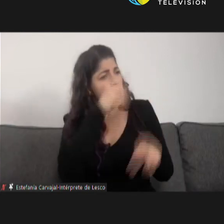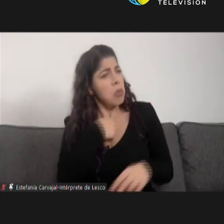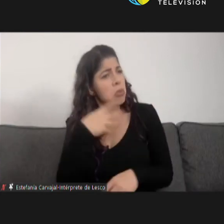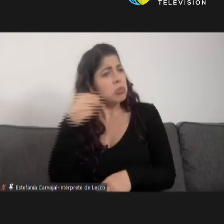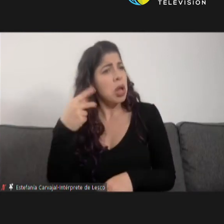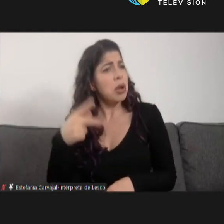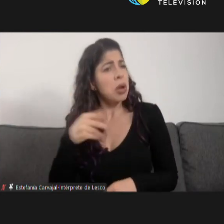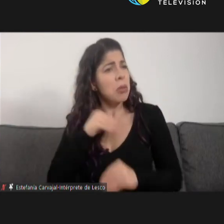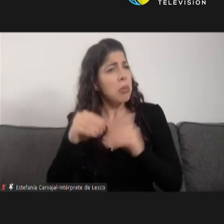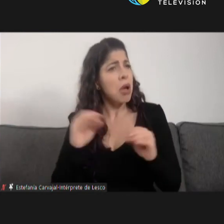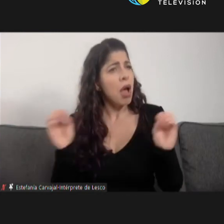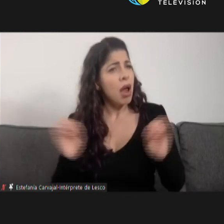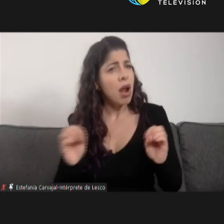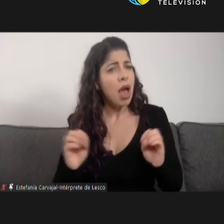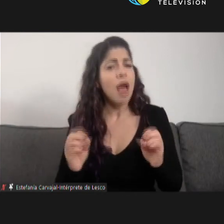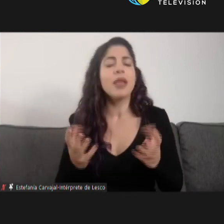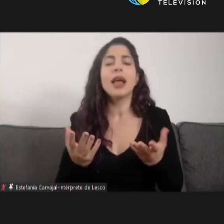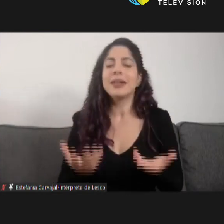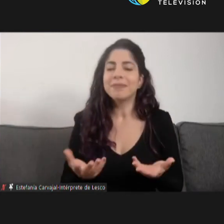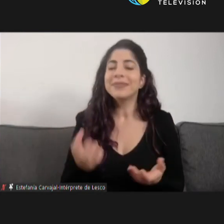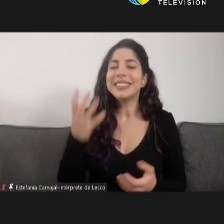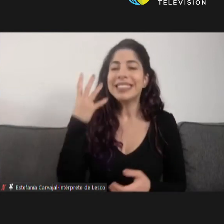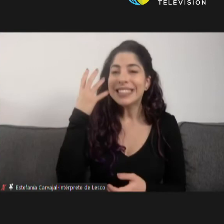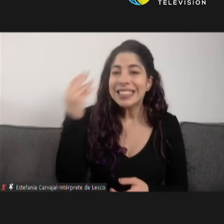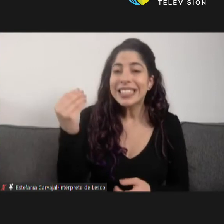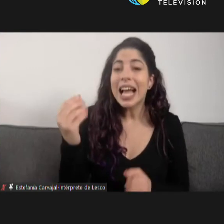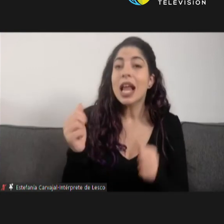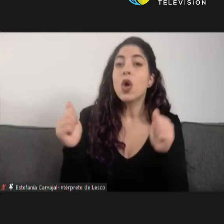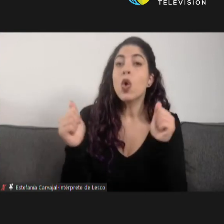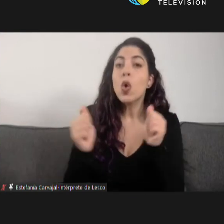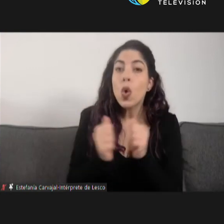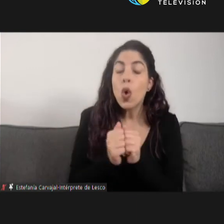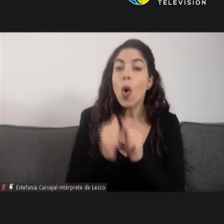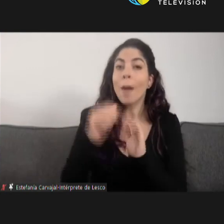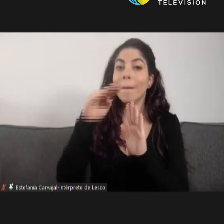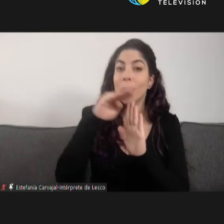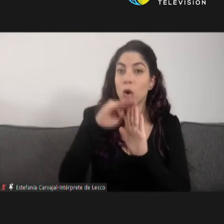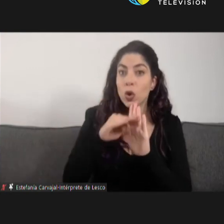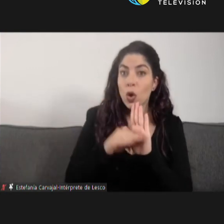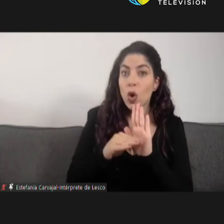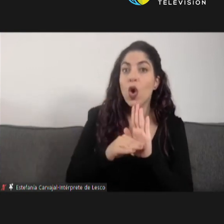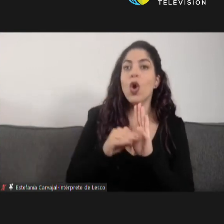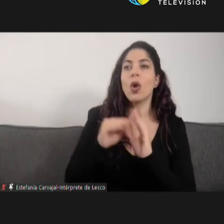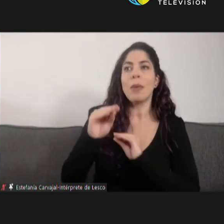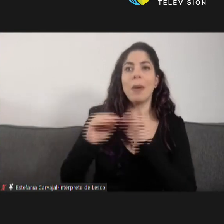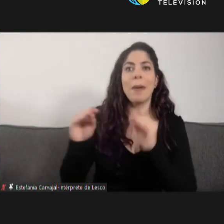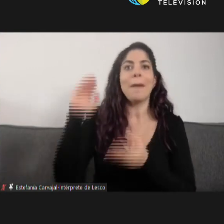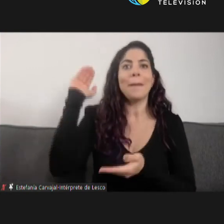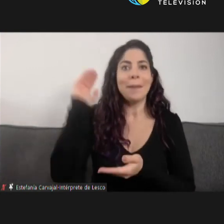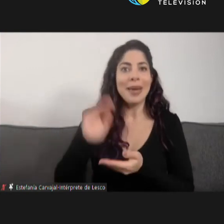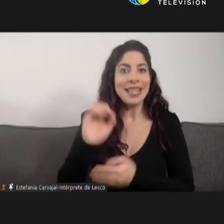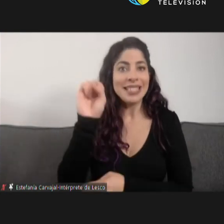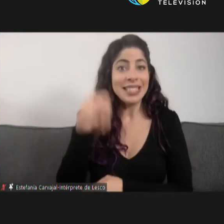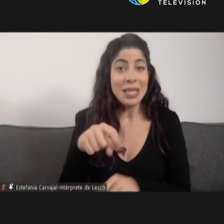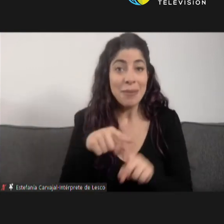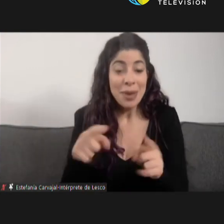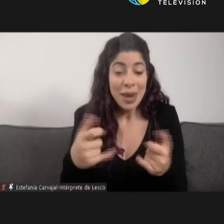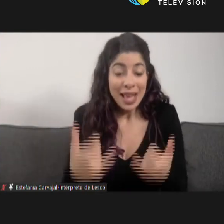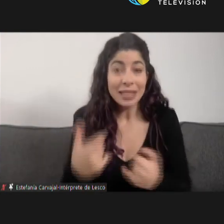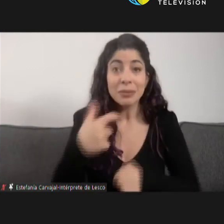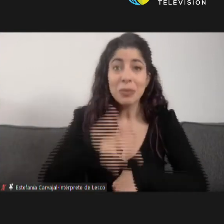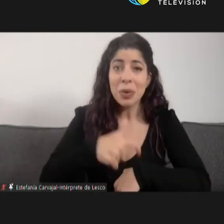riesgo de contagio, y así es. Una movilización con aplicación de protocolos disminuye el riesgo de contagio, pero el momento que estamos viviendo